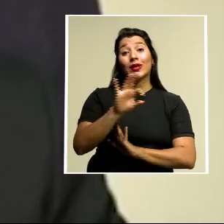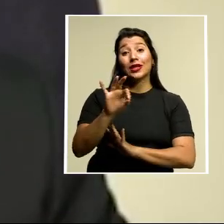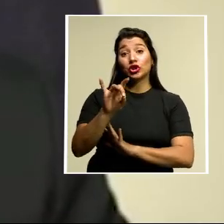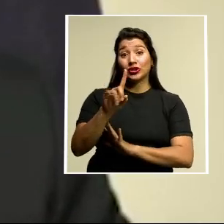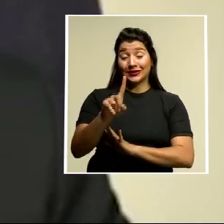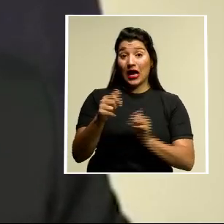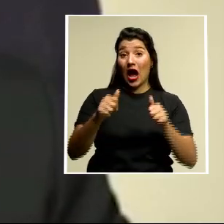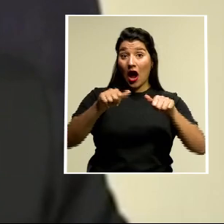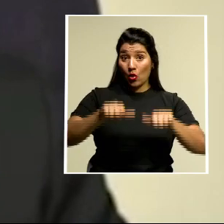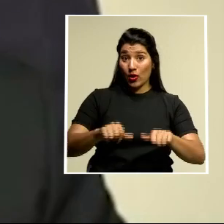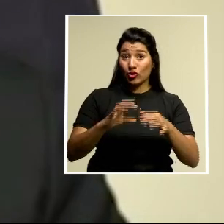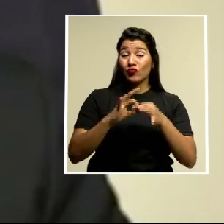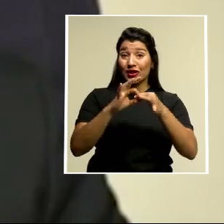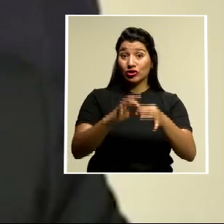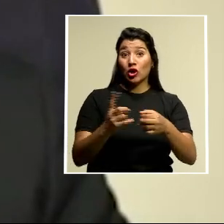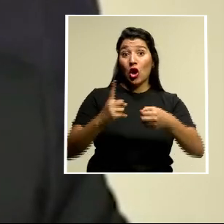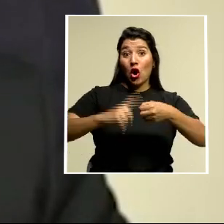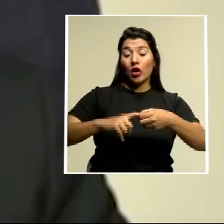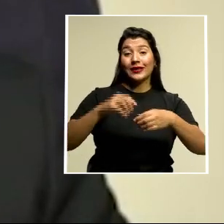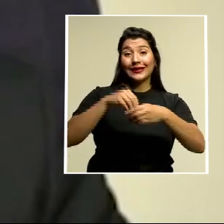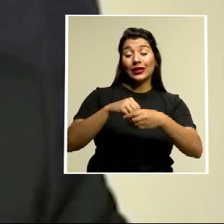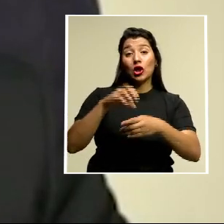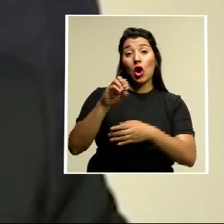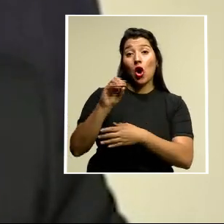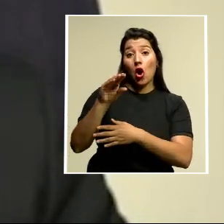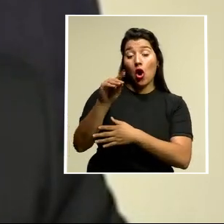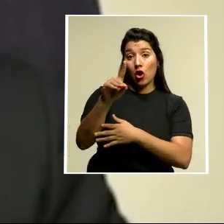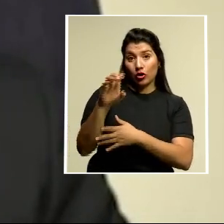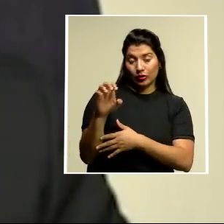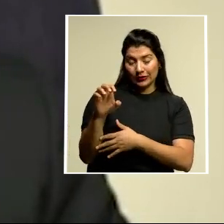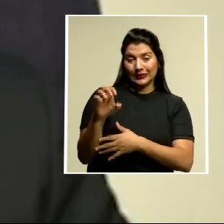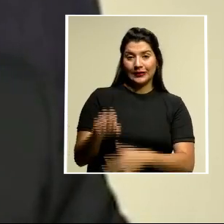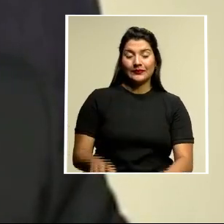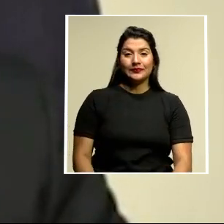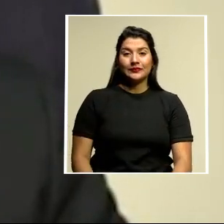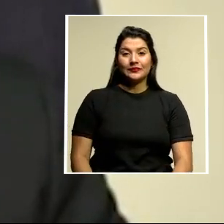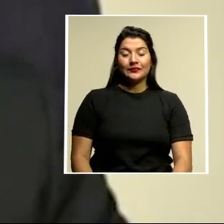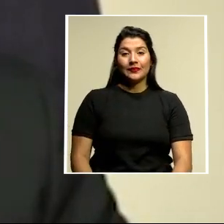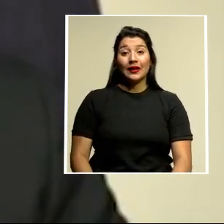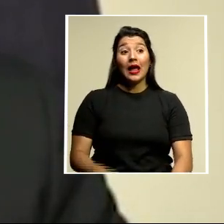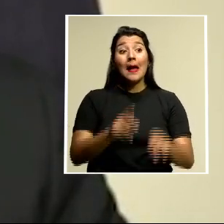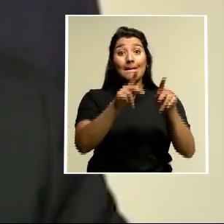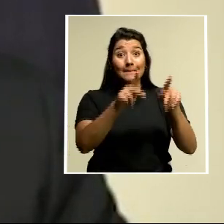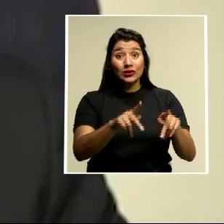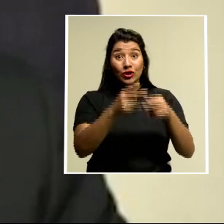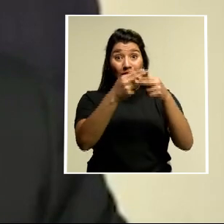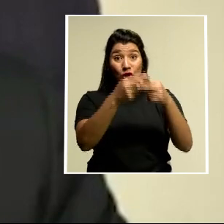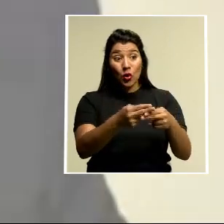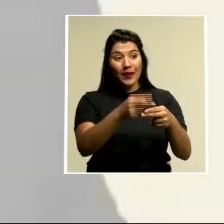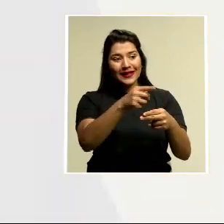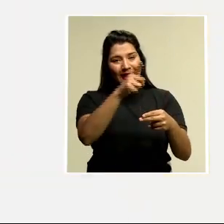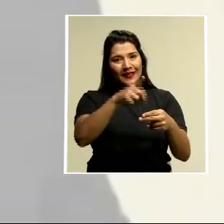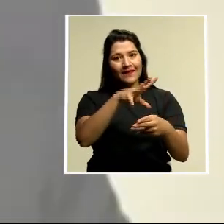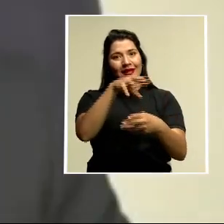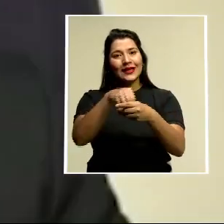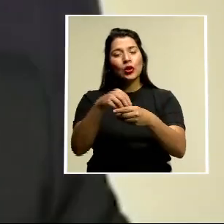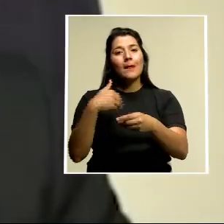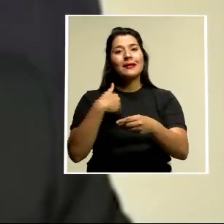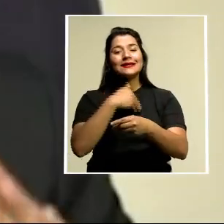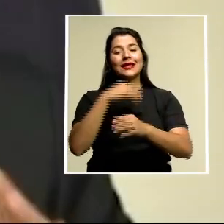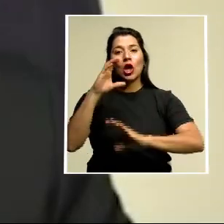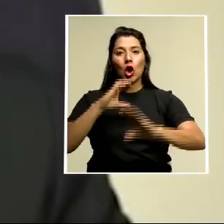Los viernes a las 9 de la noche. En 13, Costa Rica Televisión. En nuestro espacio de Teatro al